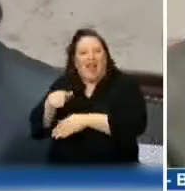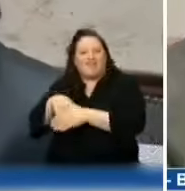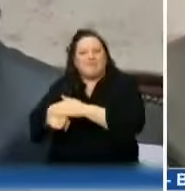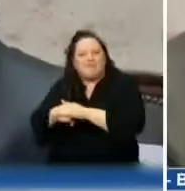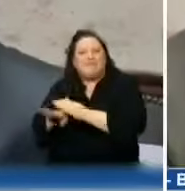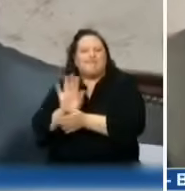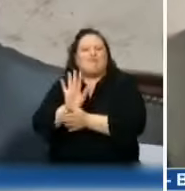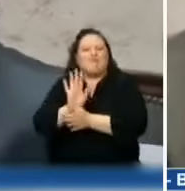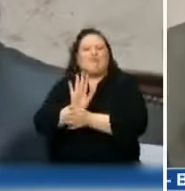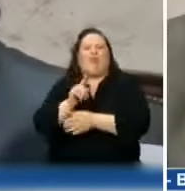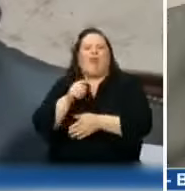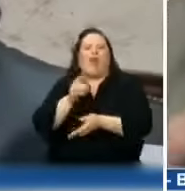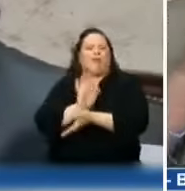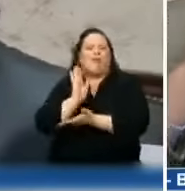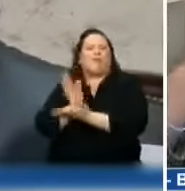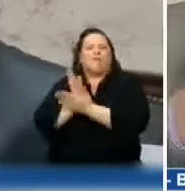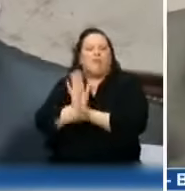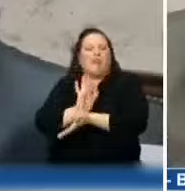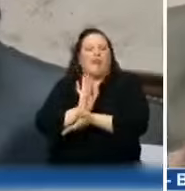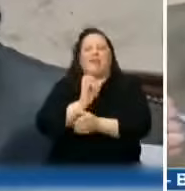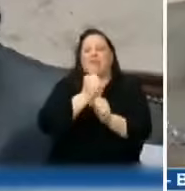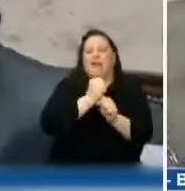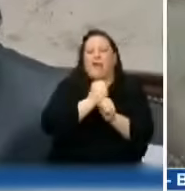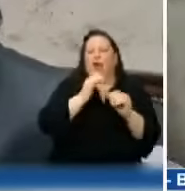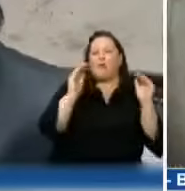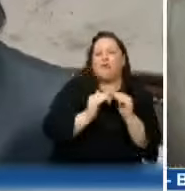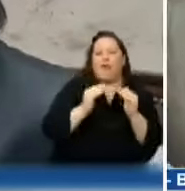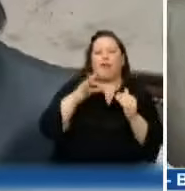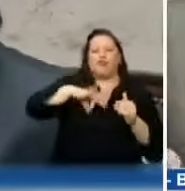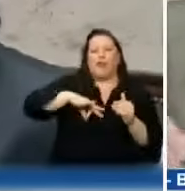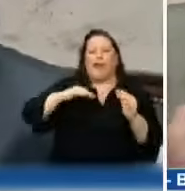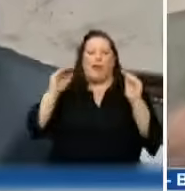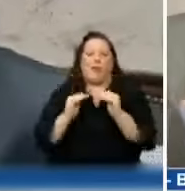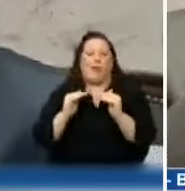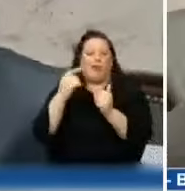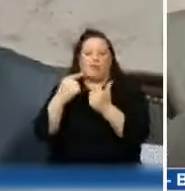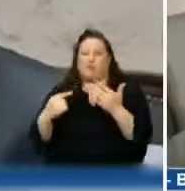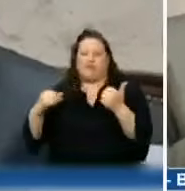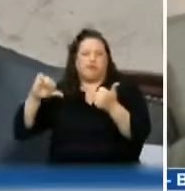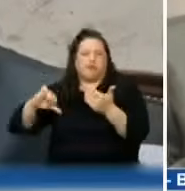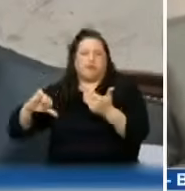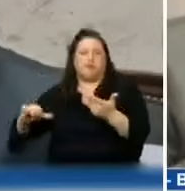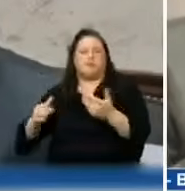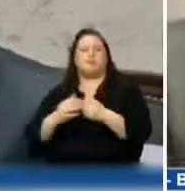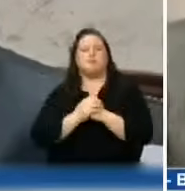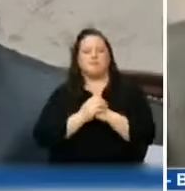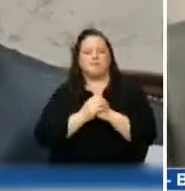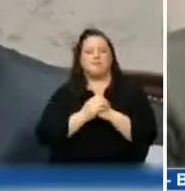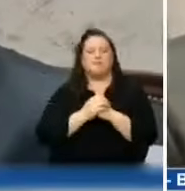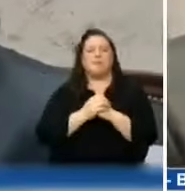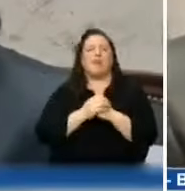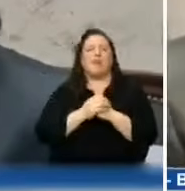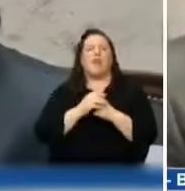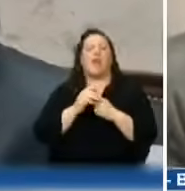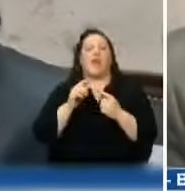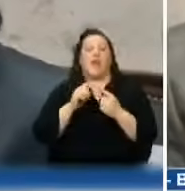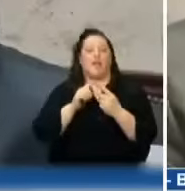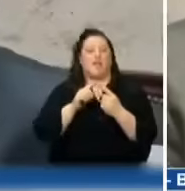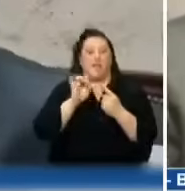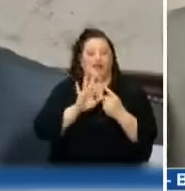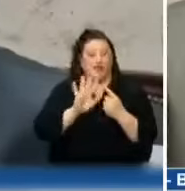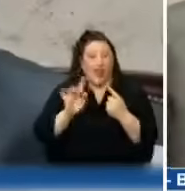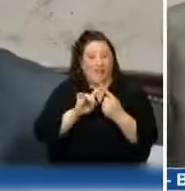algunos responsables políticos que dijeron a Massa, si va a eliminar ganancias, hágalo ahora, ministro. Y cuando se tomó